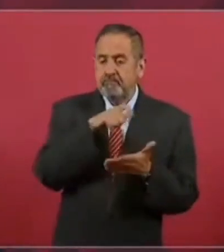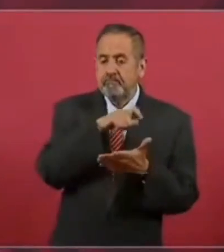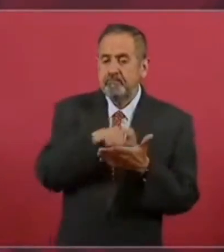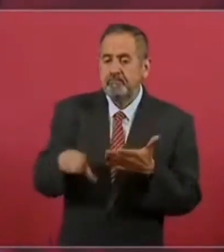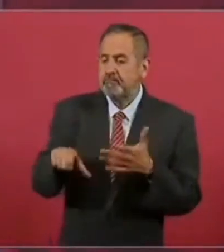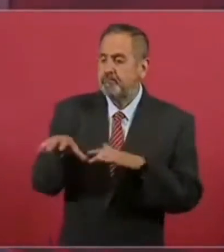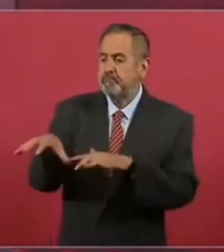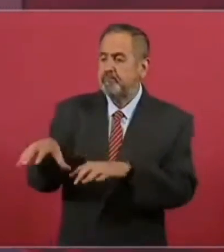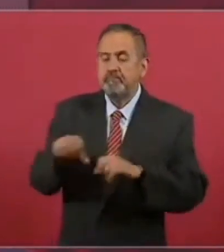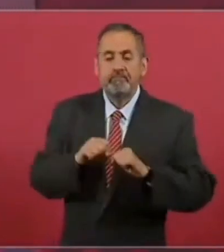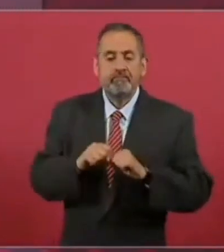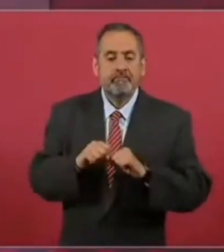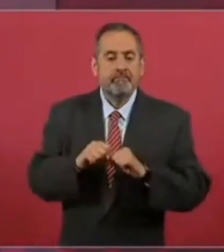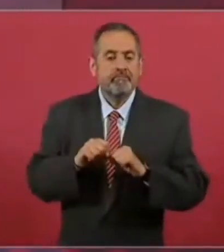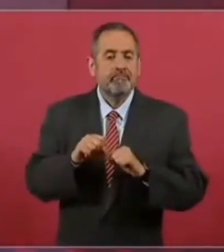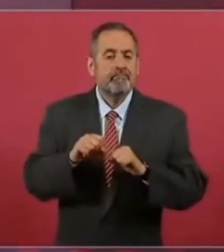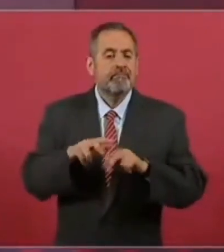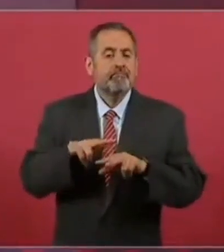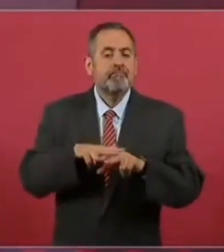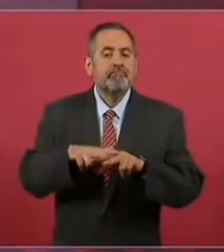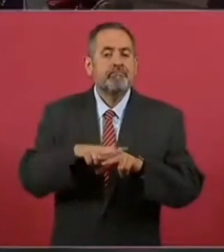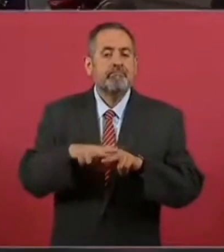acciones del ferrocarril